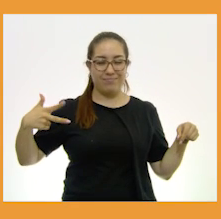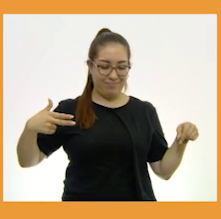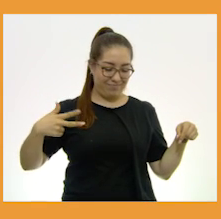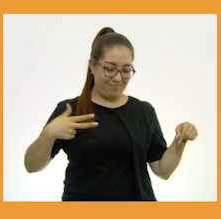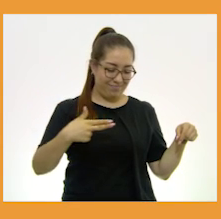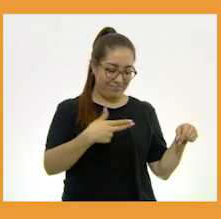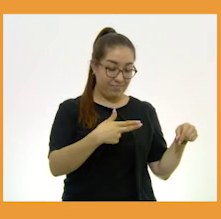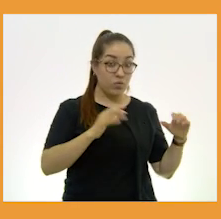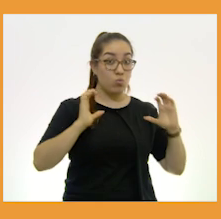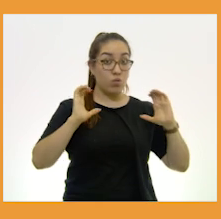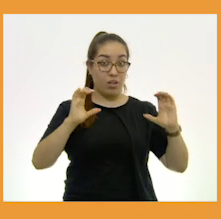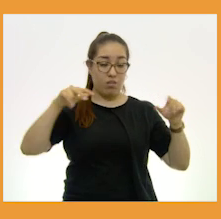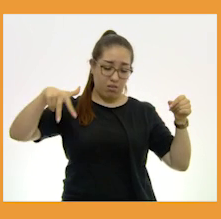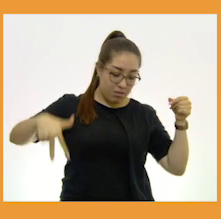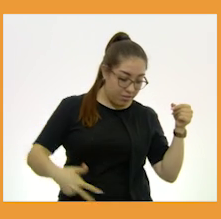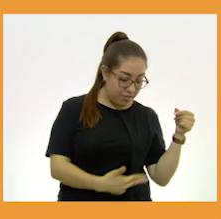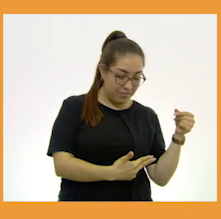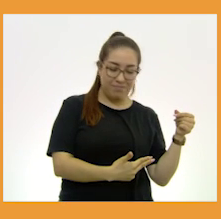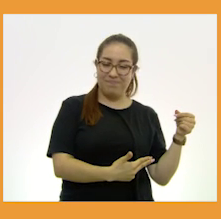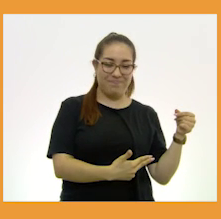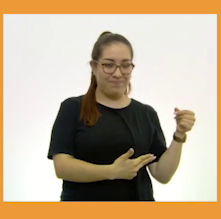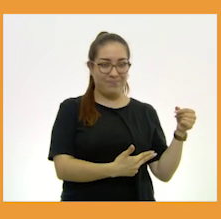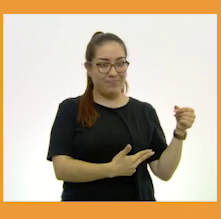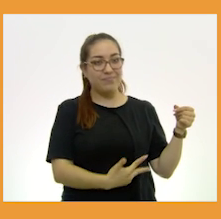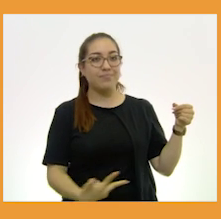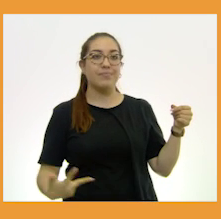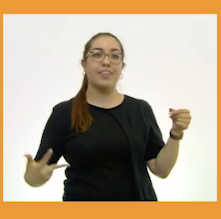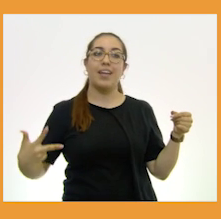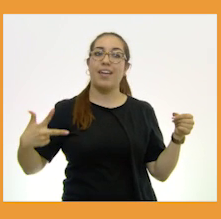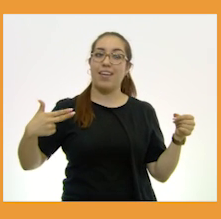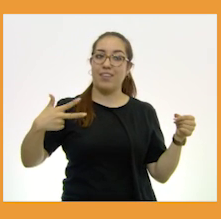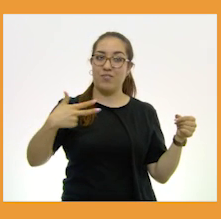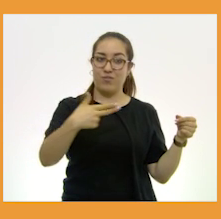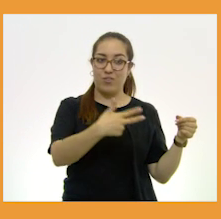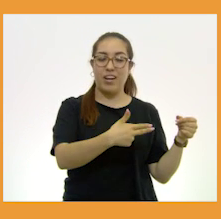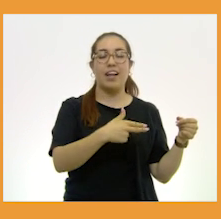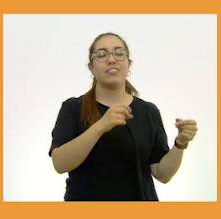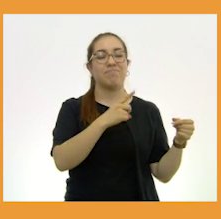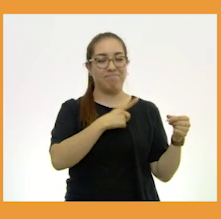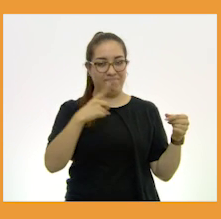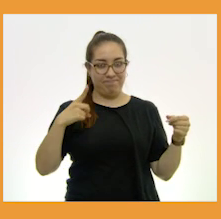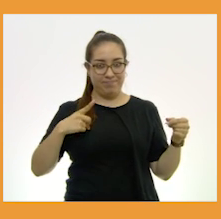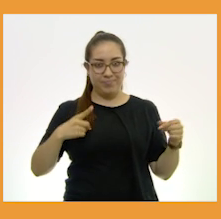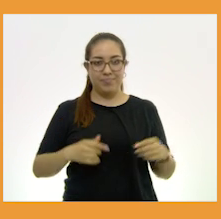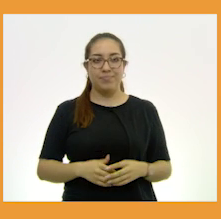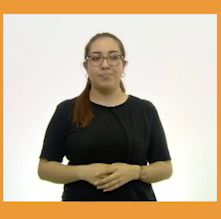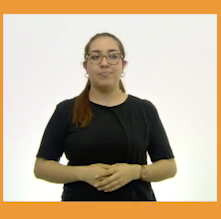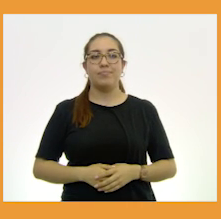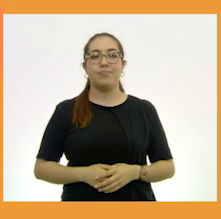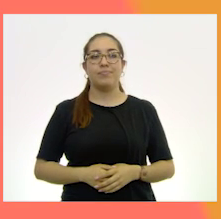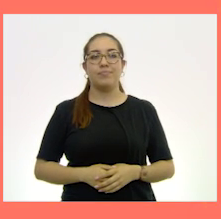marcaste. Asegúrate de cortar por fuera de la playera. No introduzcas las tijeras en ella.